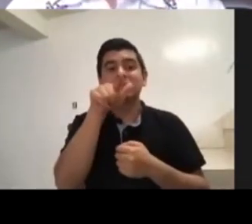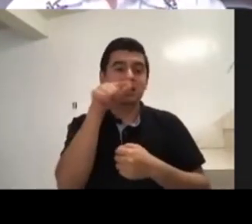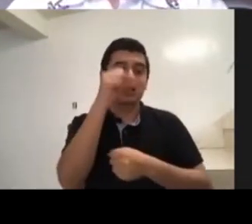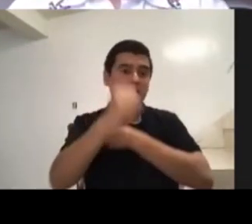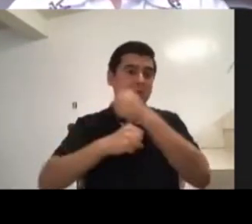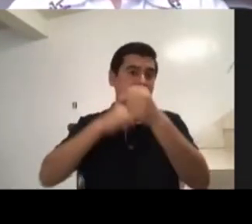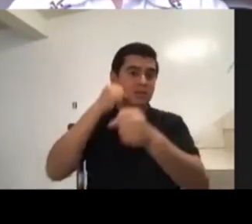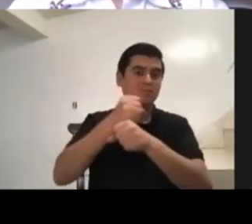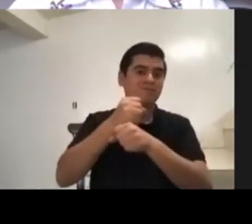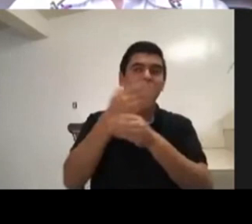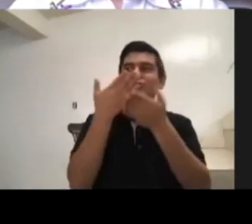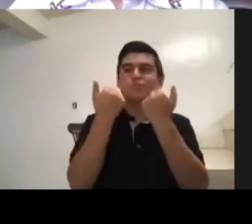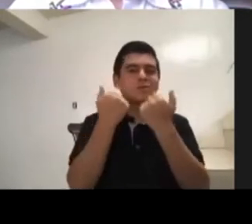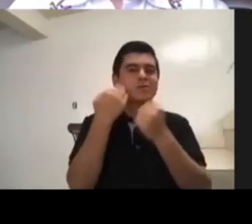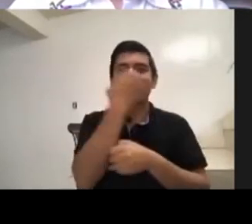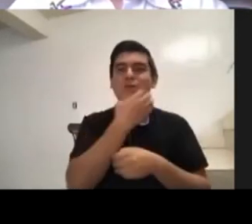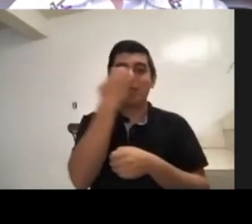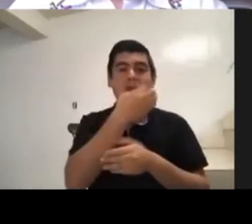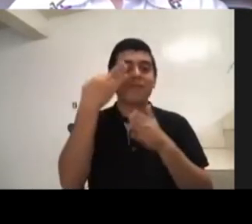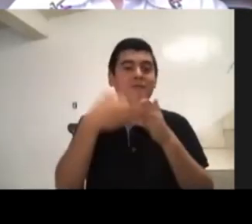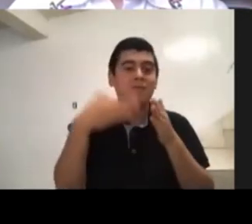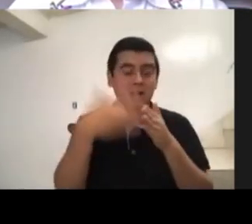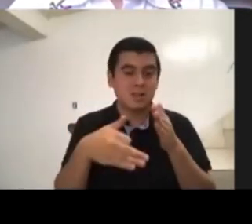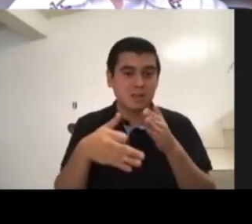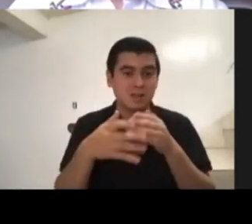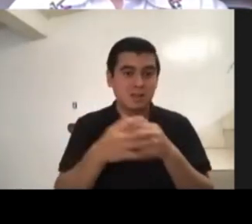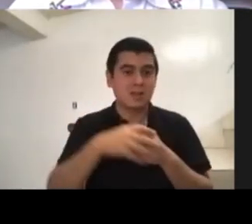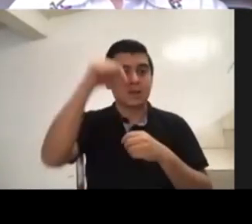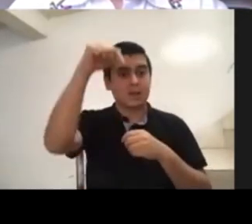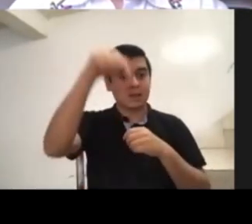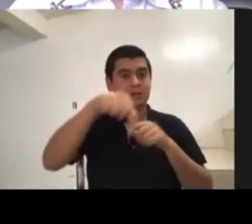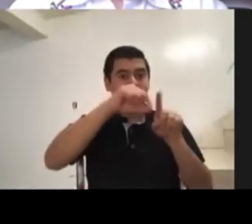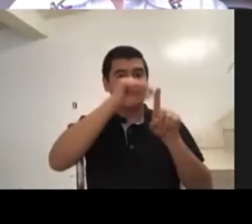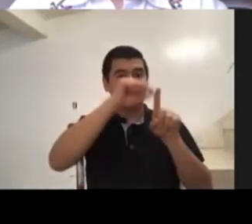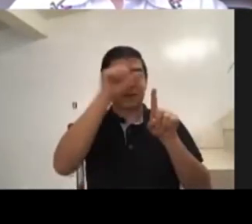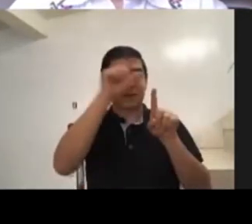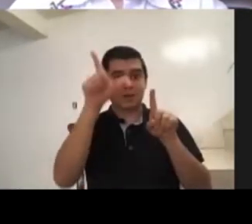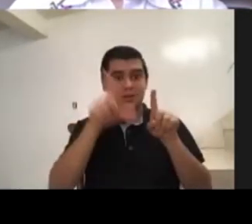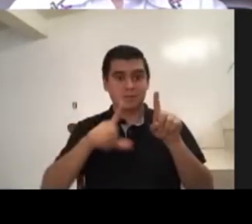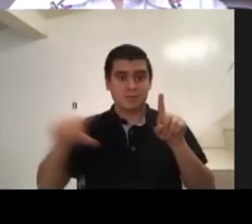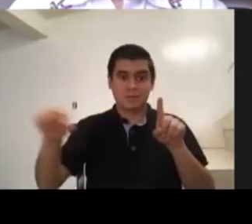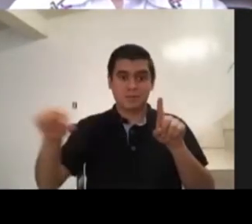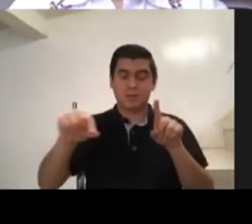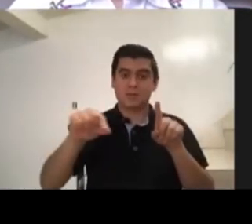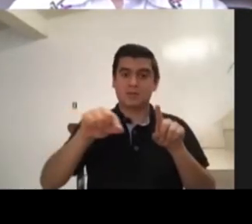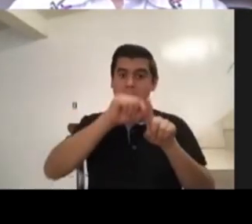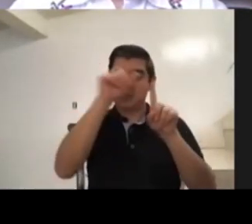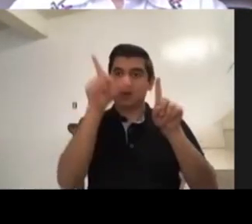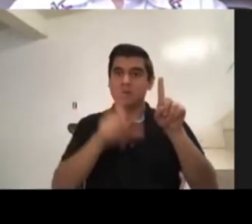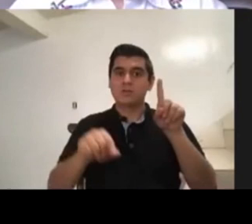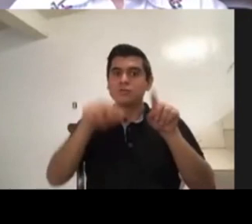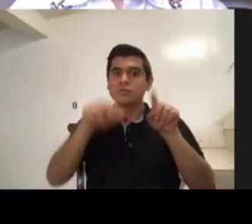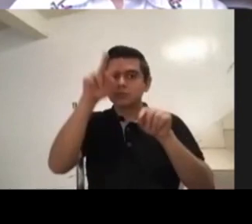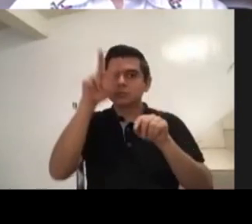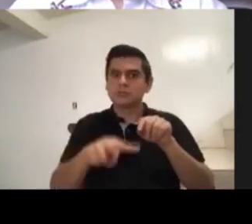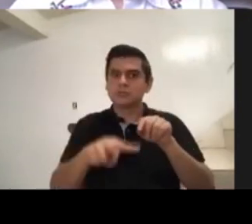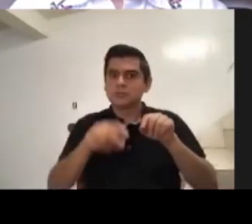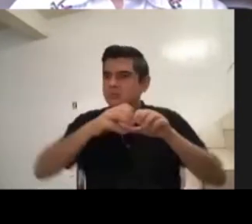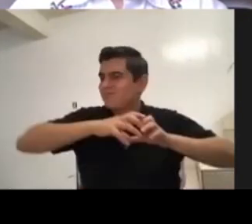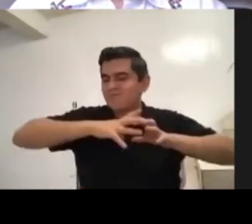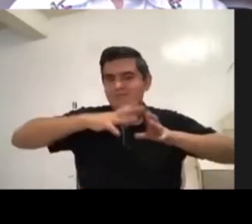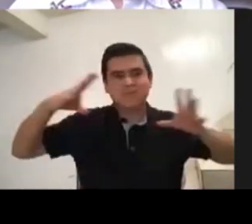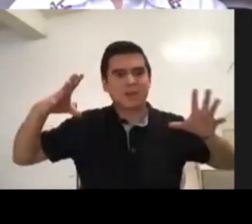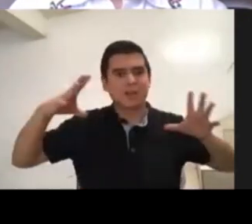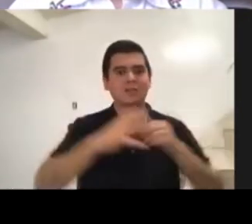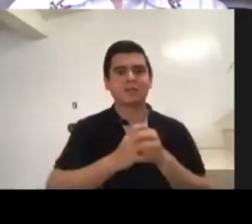es un país de un tamaño razonable, es una gran ciudad, lo que cada año se va de